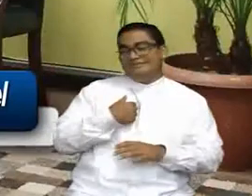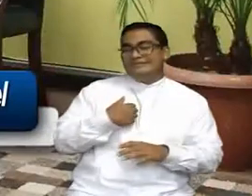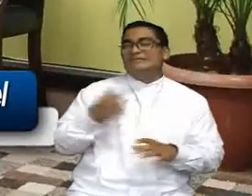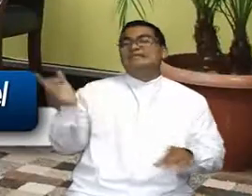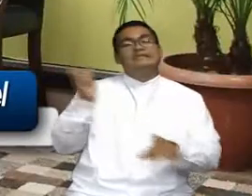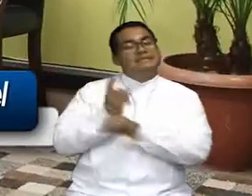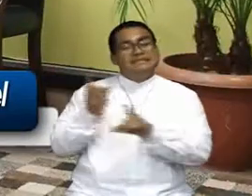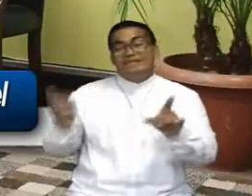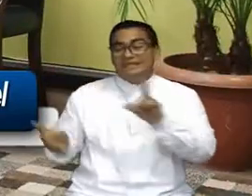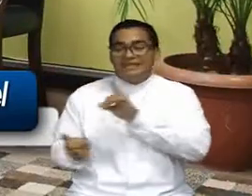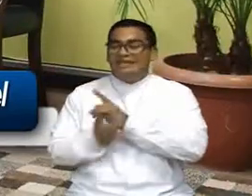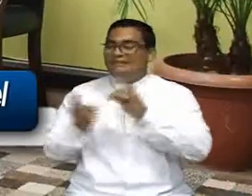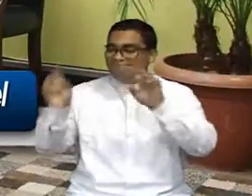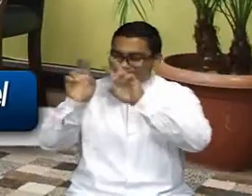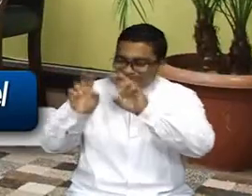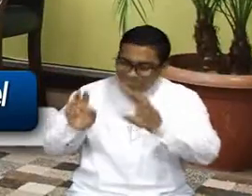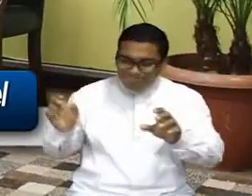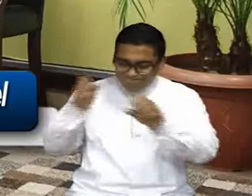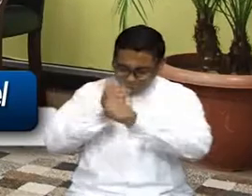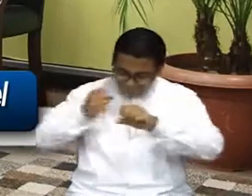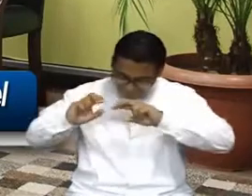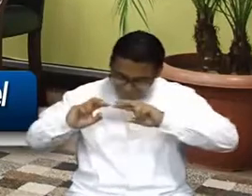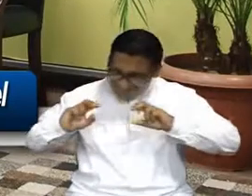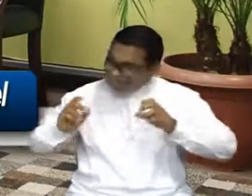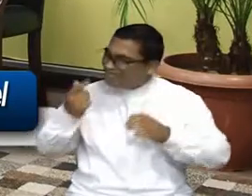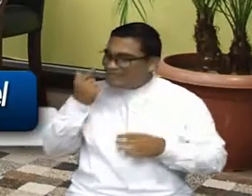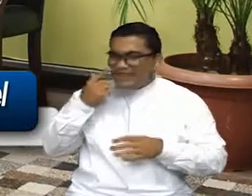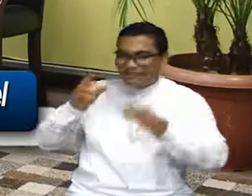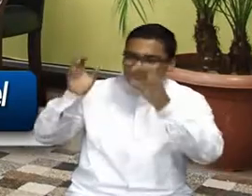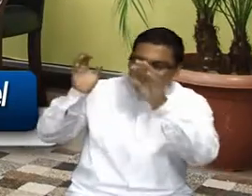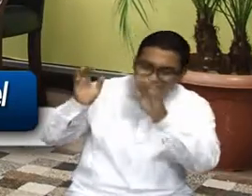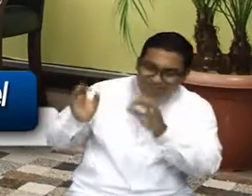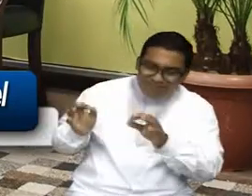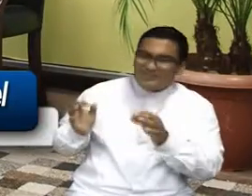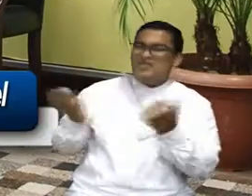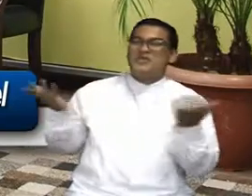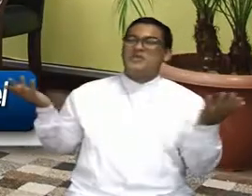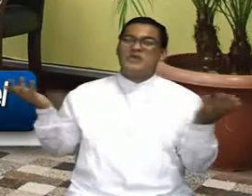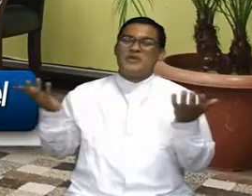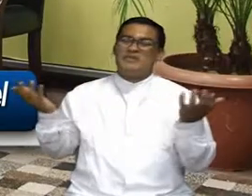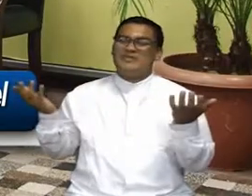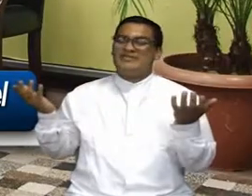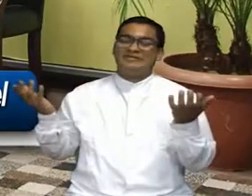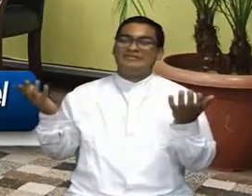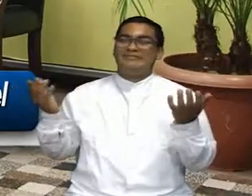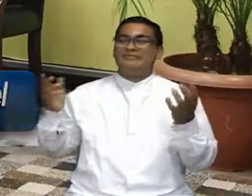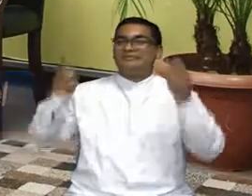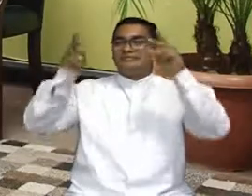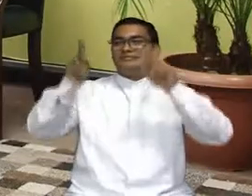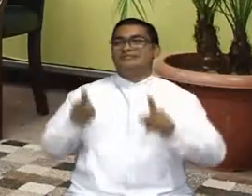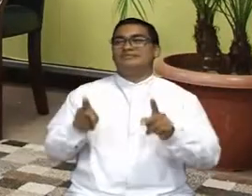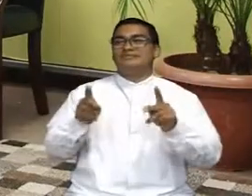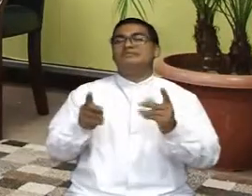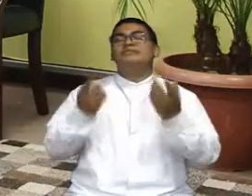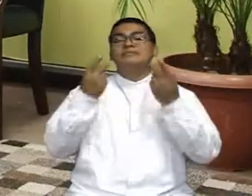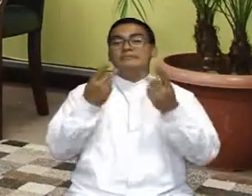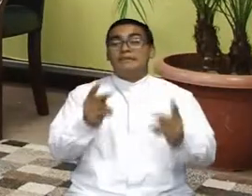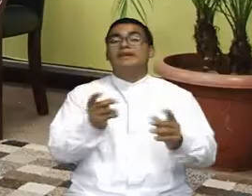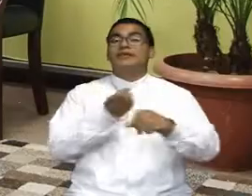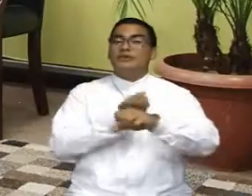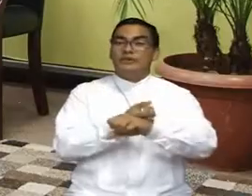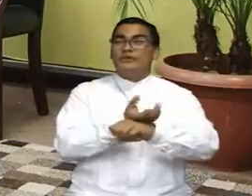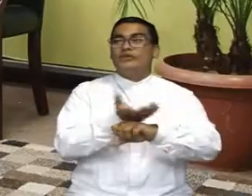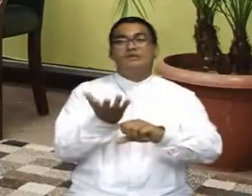ver qué otras alteraciones presenta el paciente. Pero sí, la recomendación cuando aparezcan